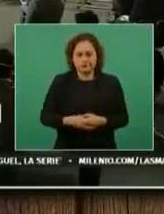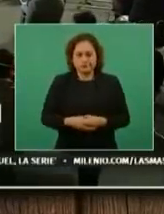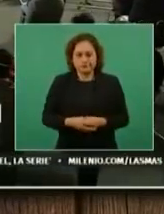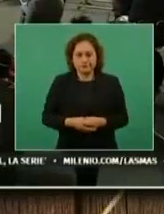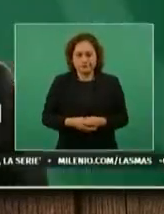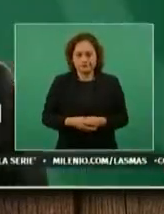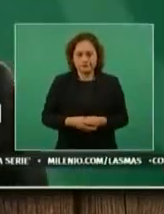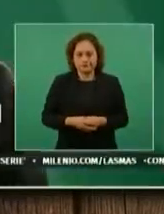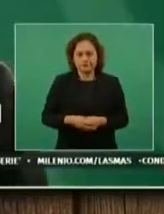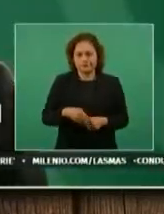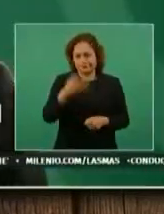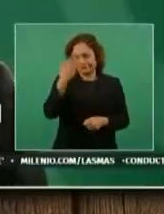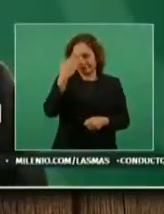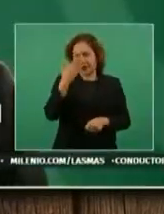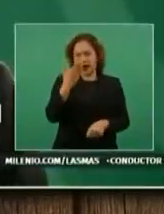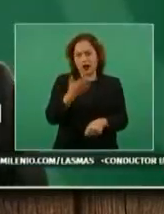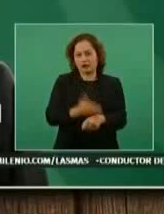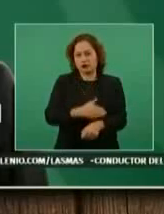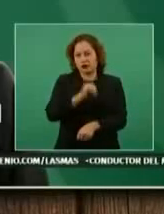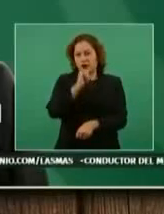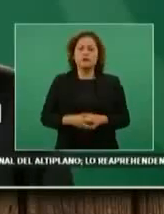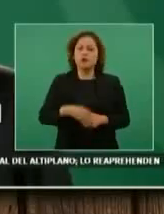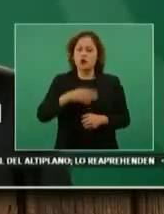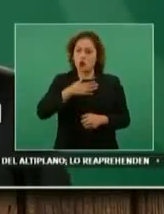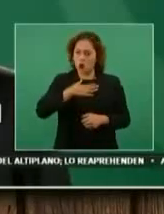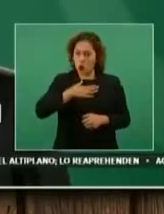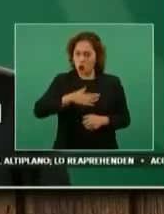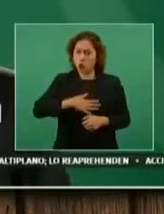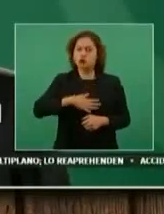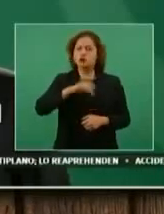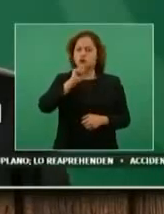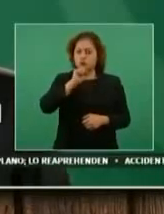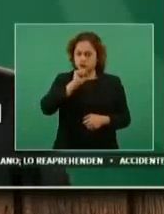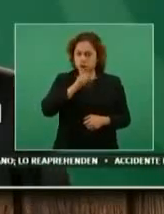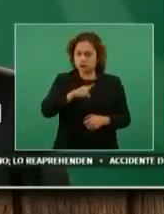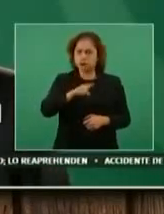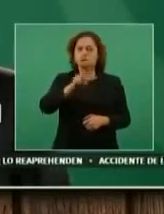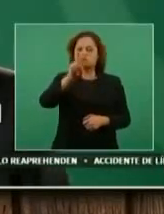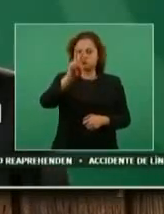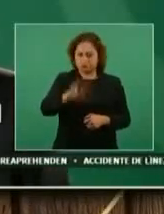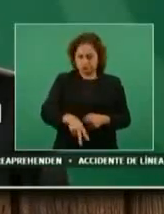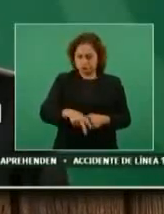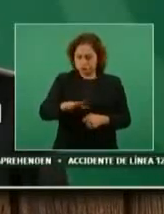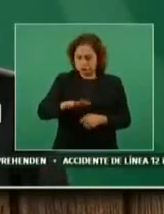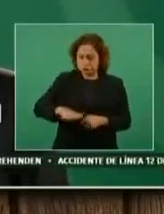la razón. Gracias a ellos nos estamos enterando de los pejes y manejes.